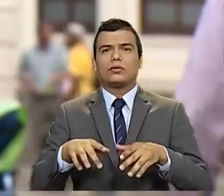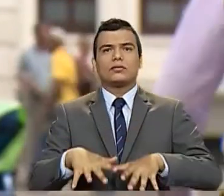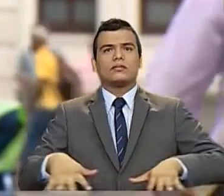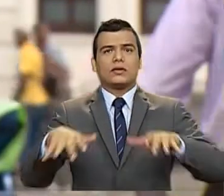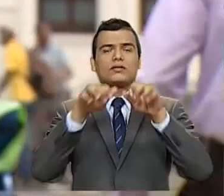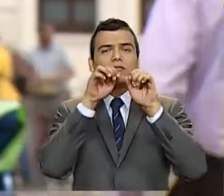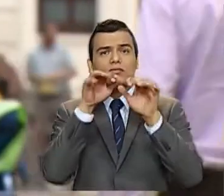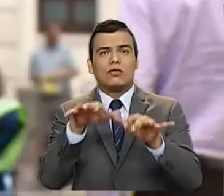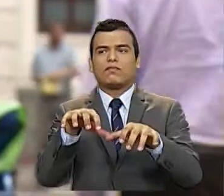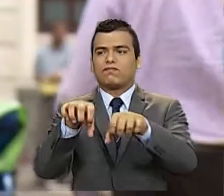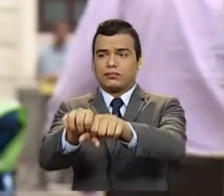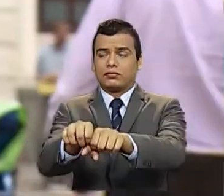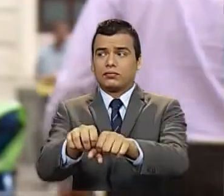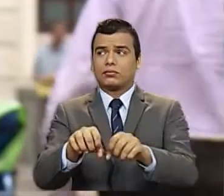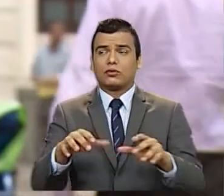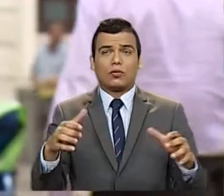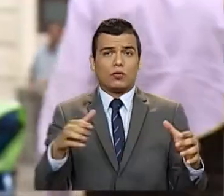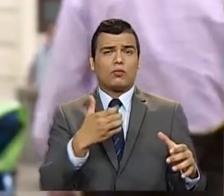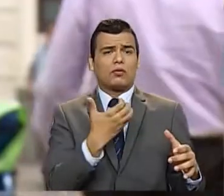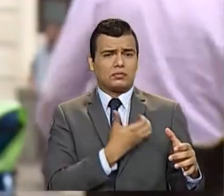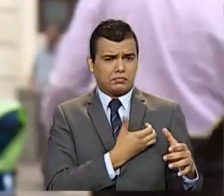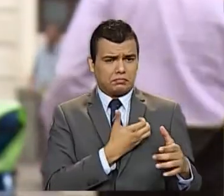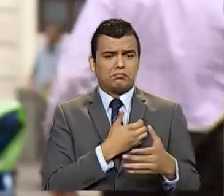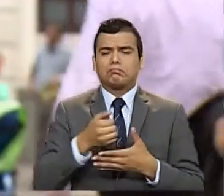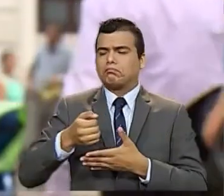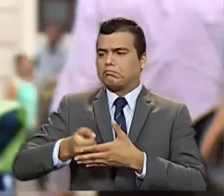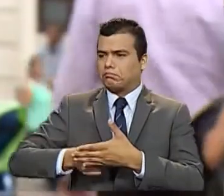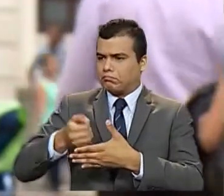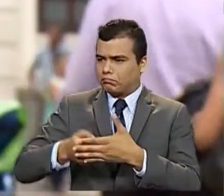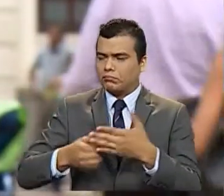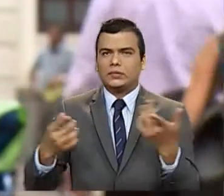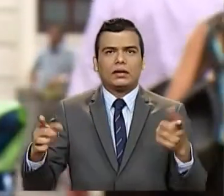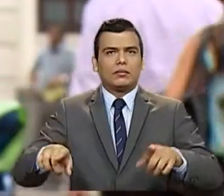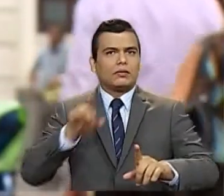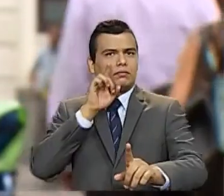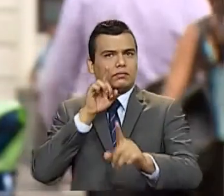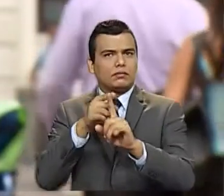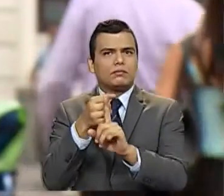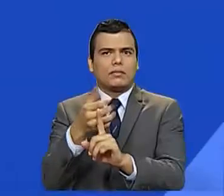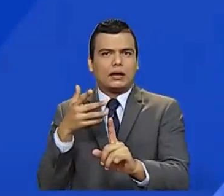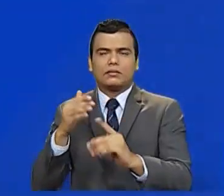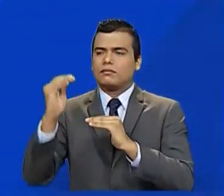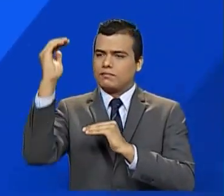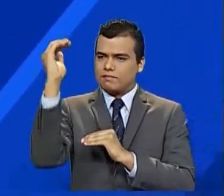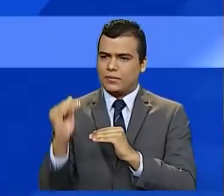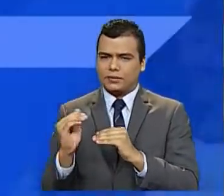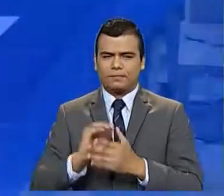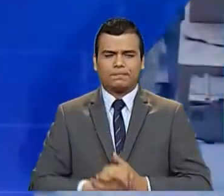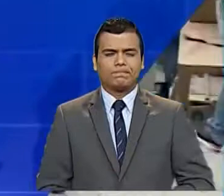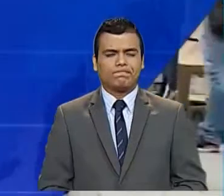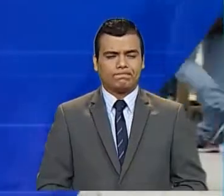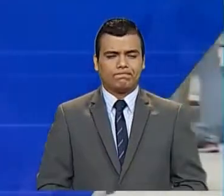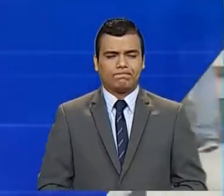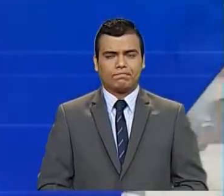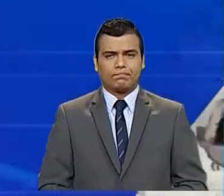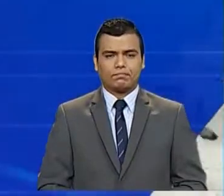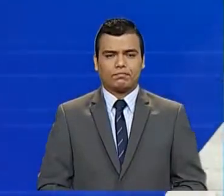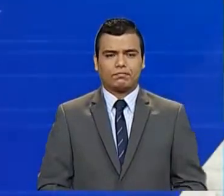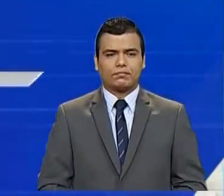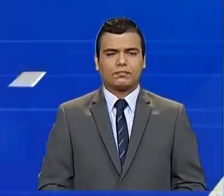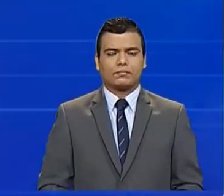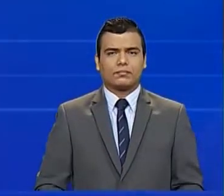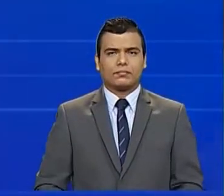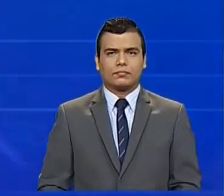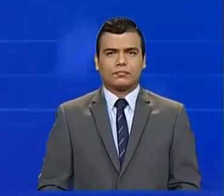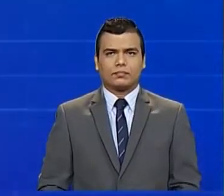desde la administración municipal también se está trabajando para contrarrestar esta problemática. Centímetro a centímetro, la lucha